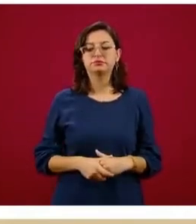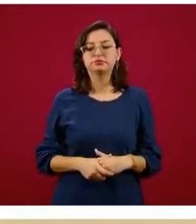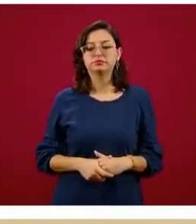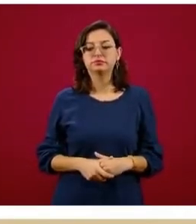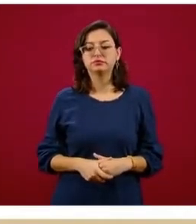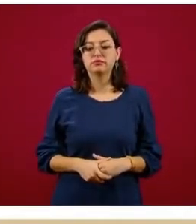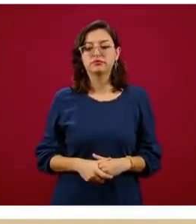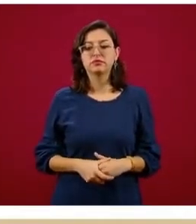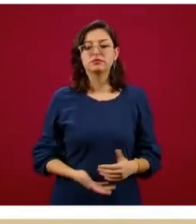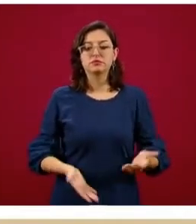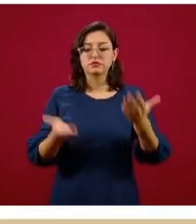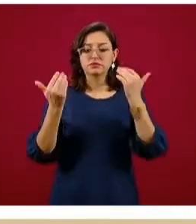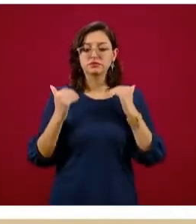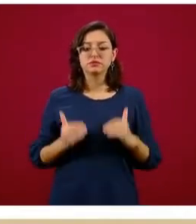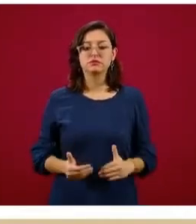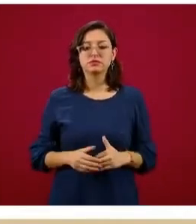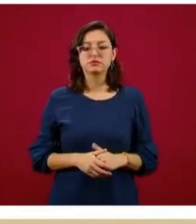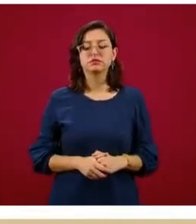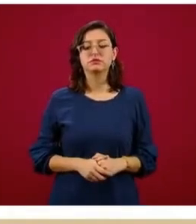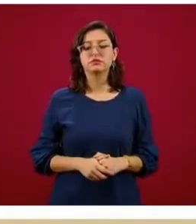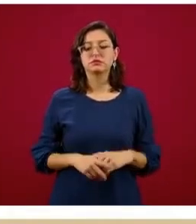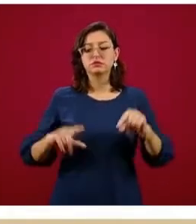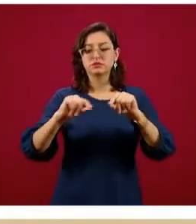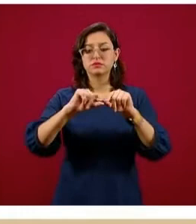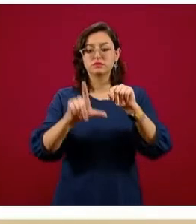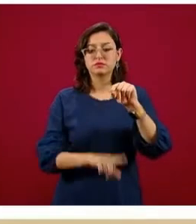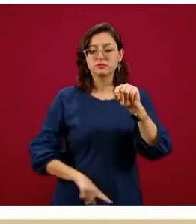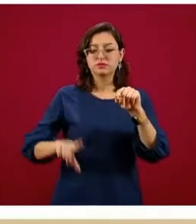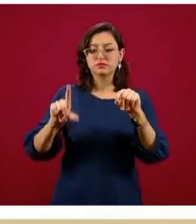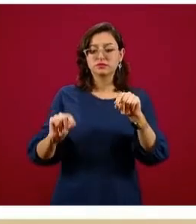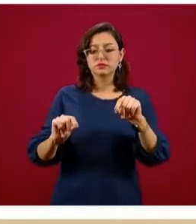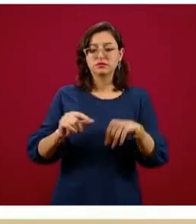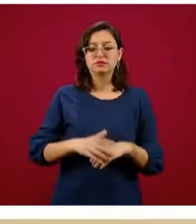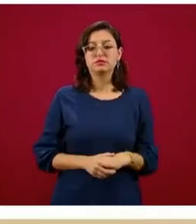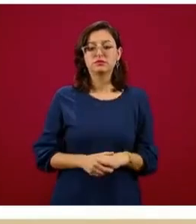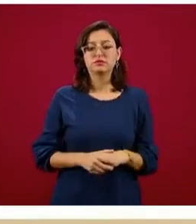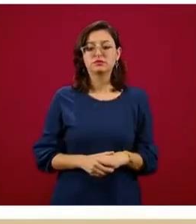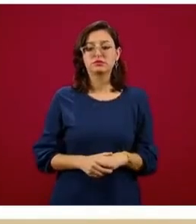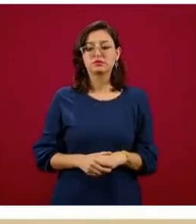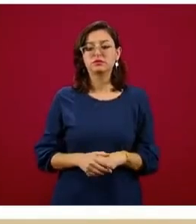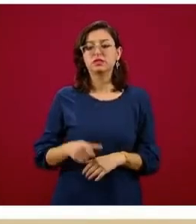diapositiva actualizamos los números a nivel nacional. Son más de